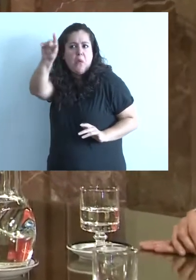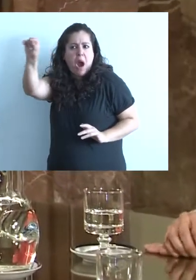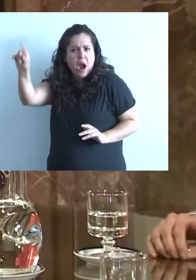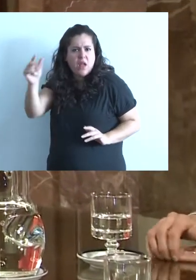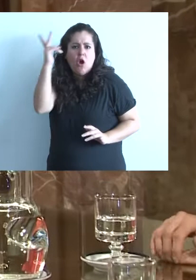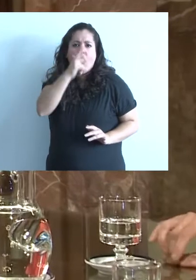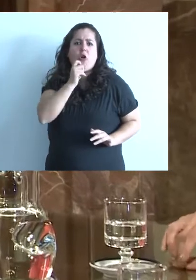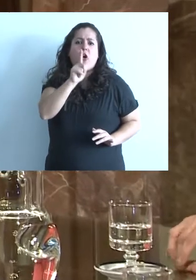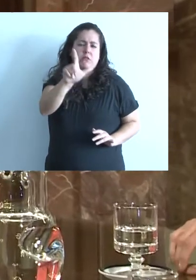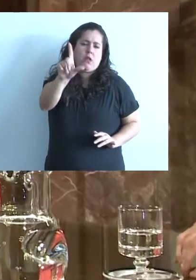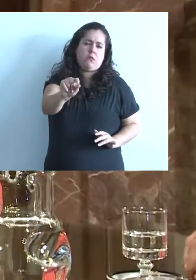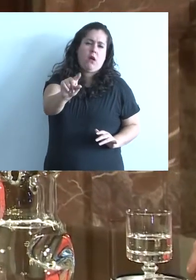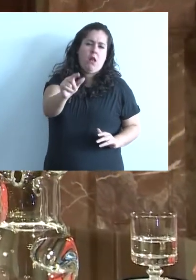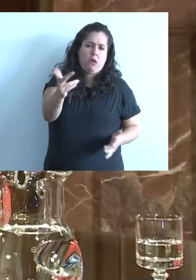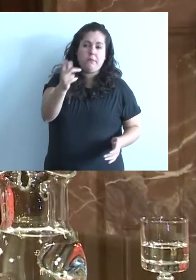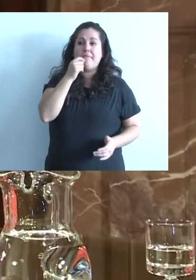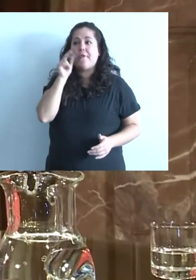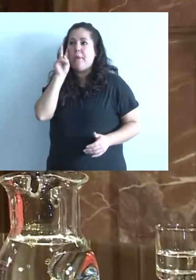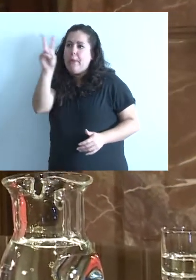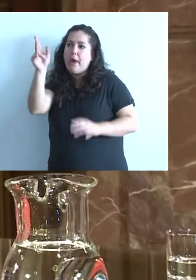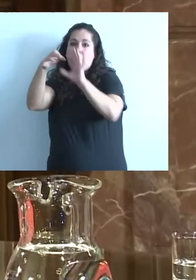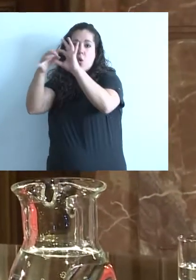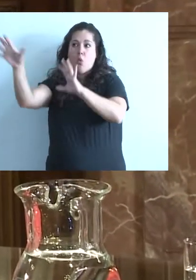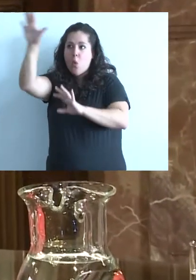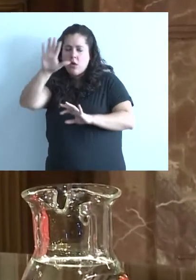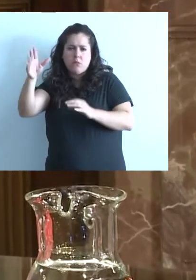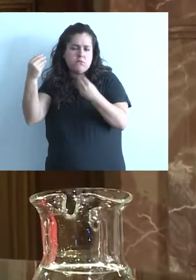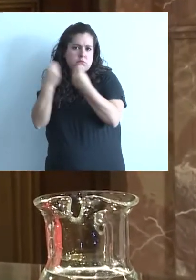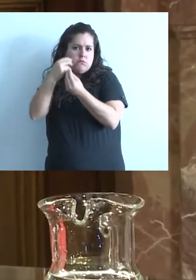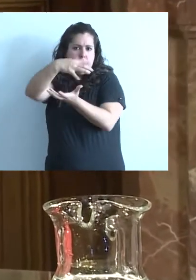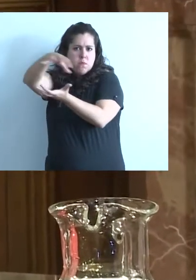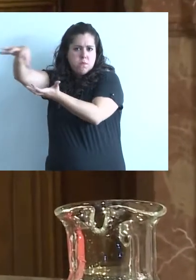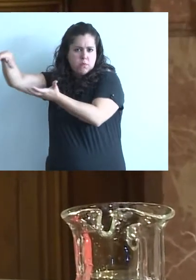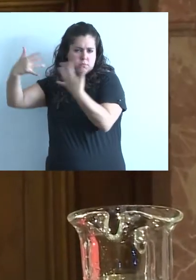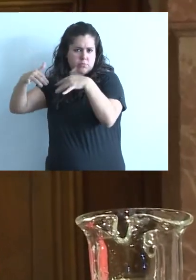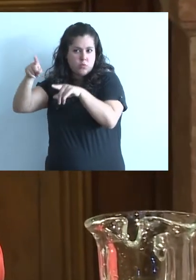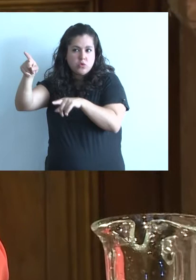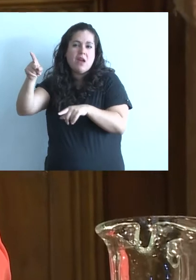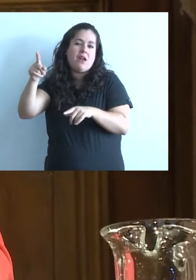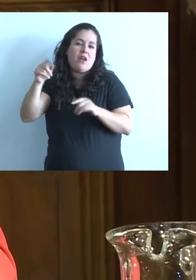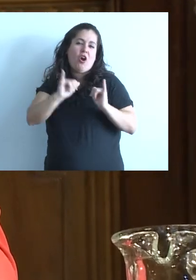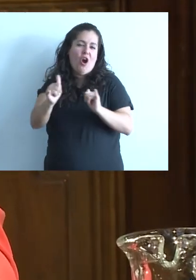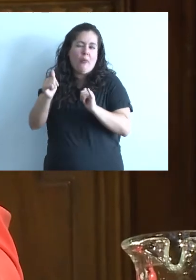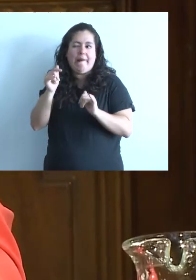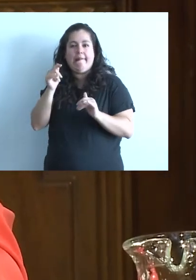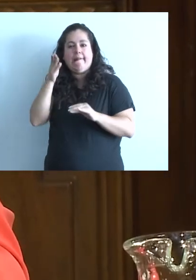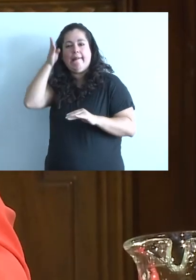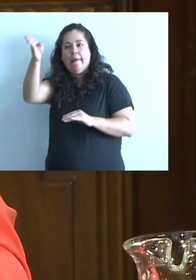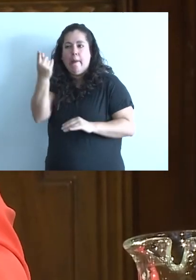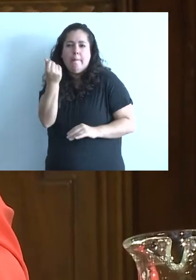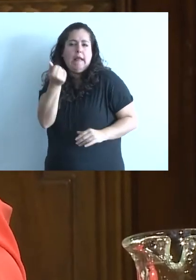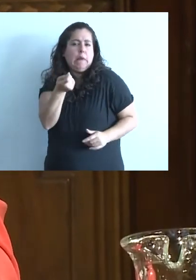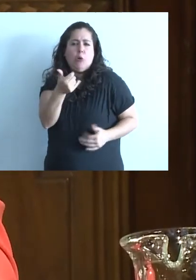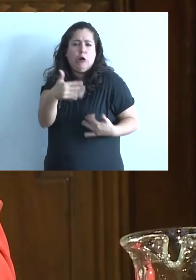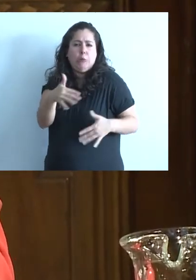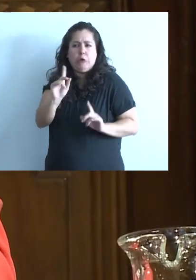hacer, es barato, nos vamos a los hostels, ¿no es cierto? Si miran Europa, por ejemplo, proliferado absolutamente. Y los chicos ven de qué manera